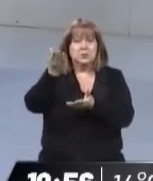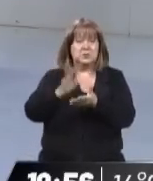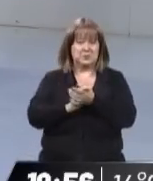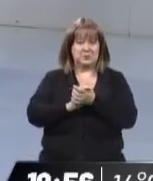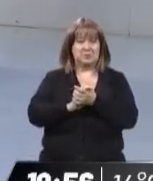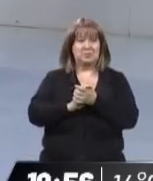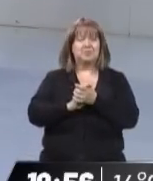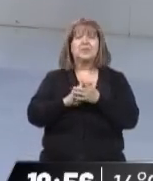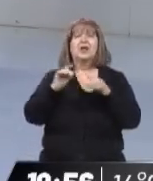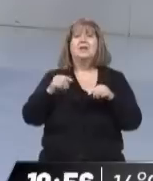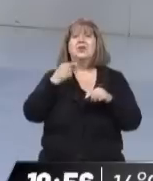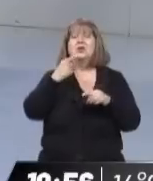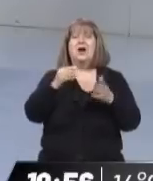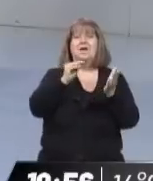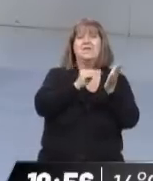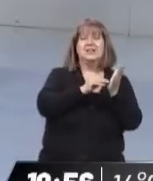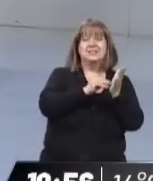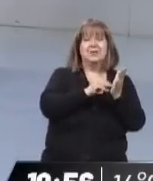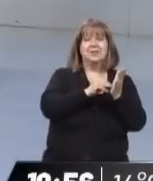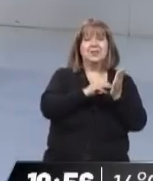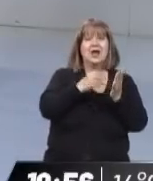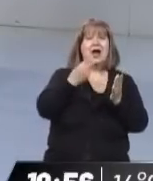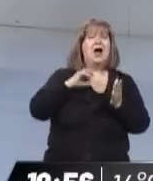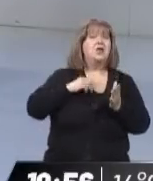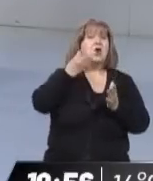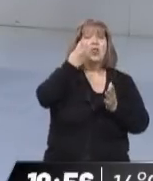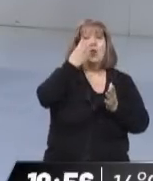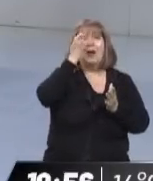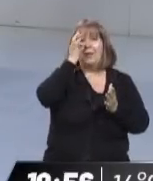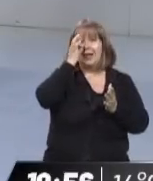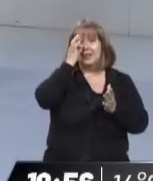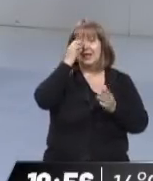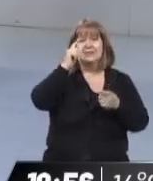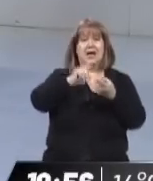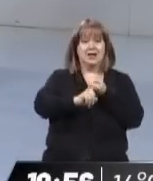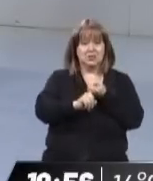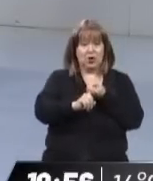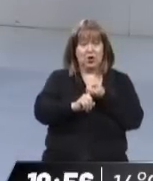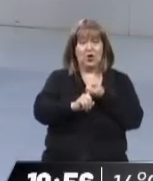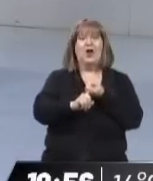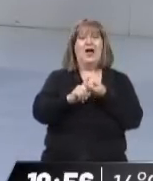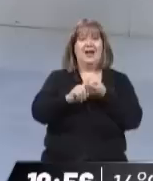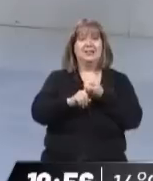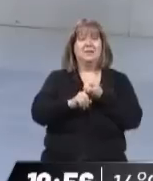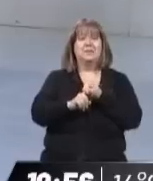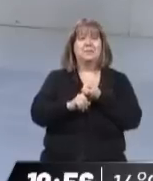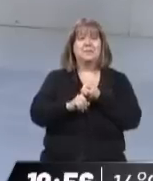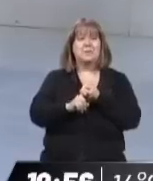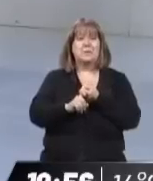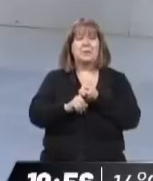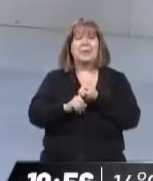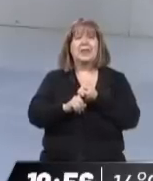la fecha, el casamiento de Marciano con Viviana es del 2020, en plena pandemia. Ese es el tema, Juli. Ese sí, no ha estado. Perdón, Pablito,